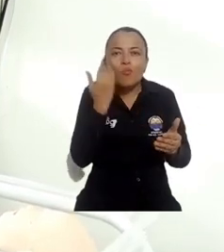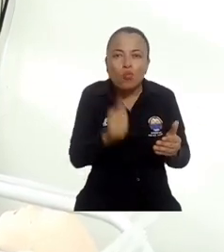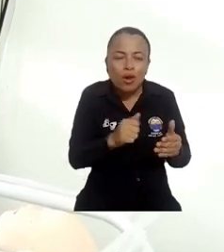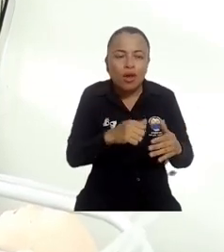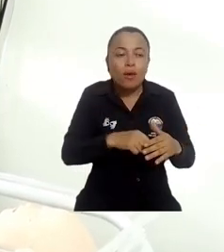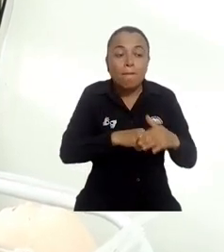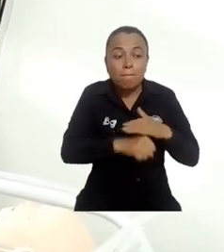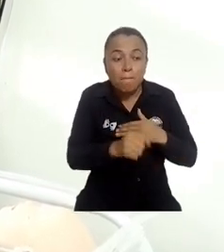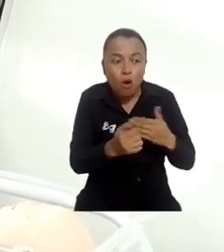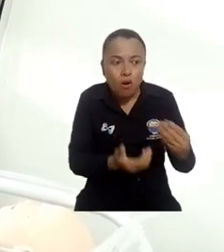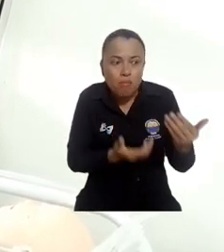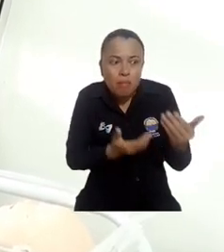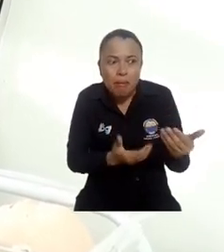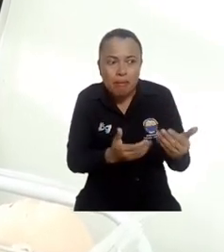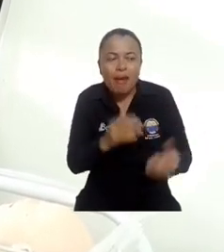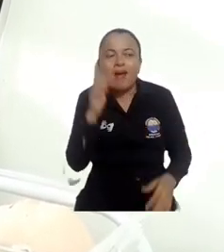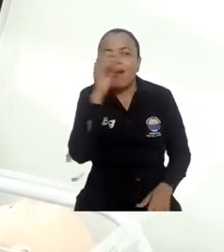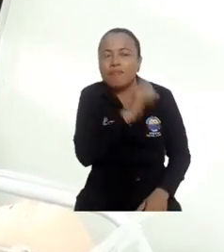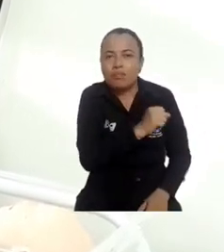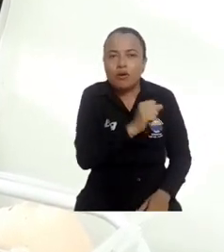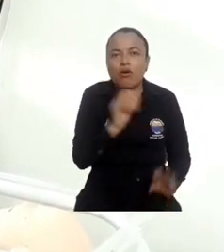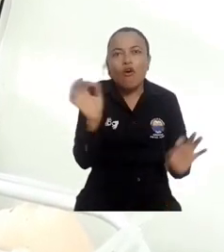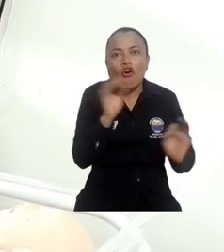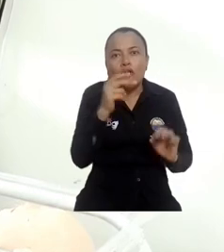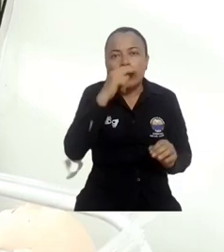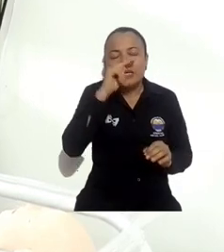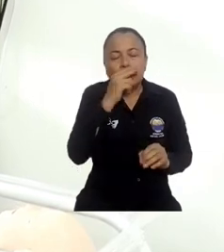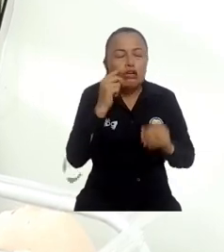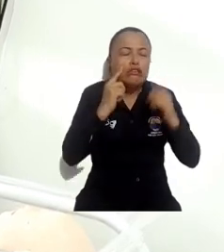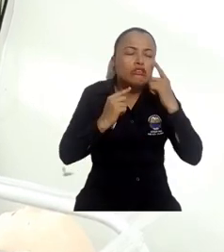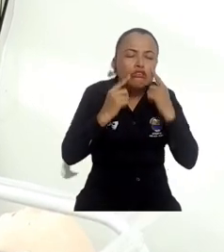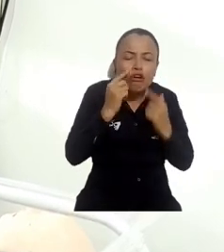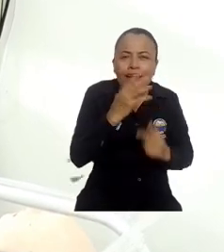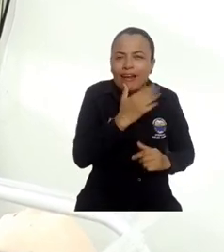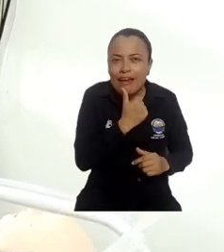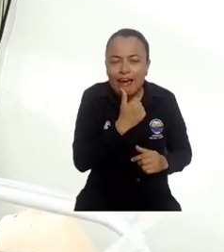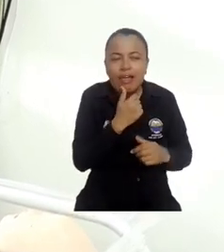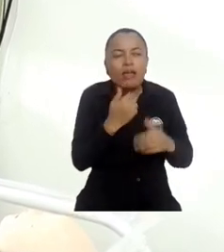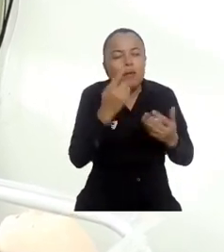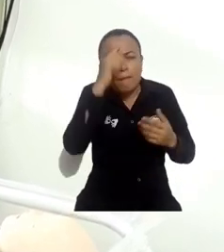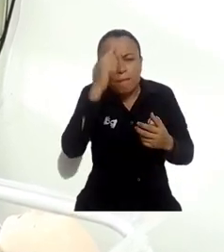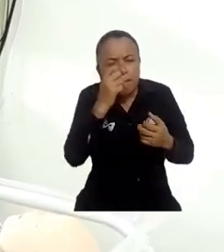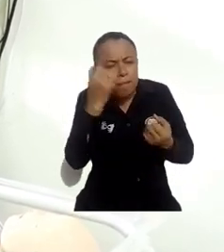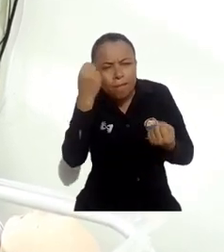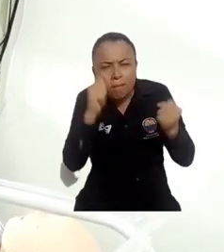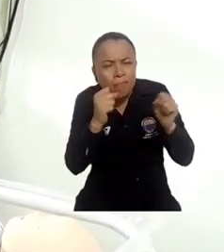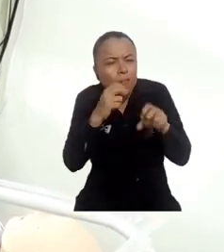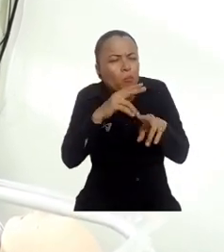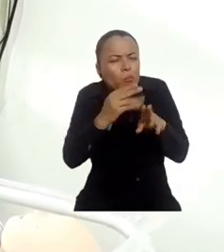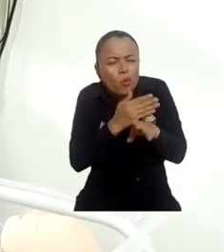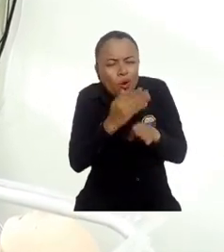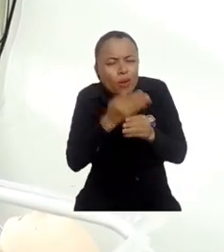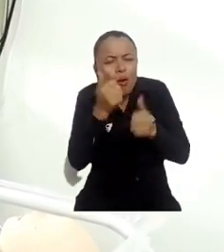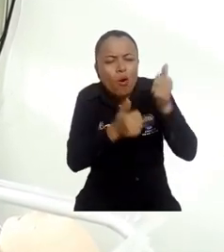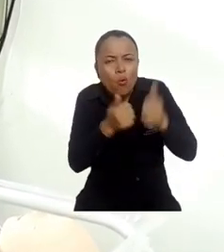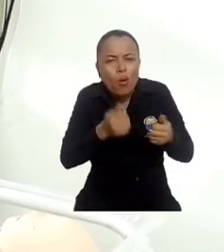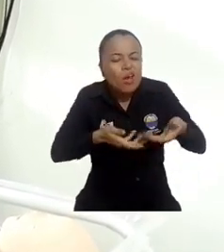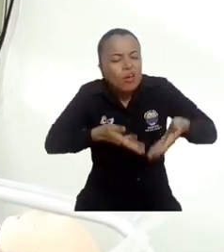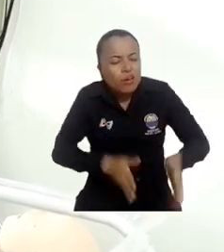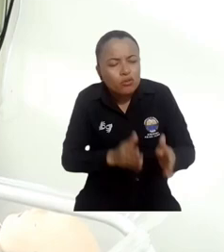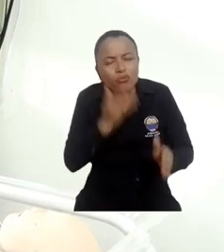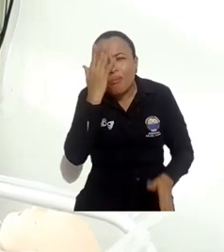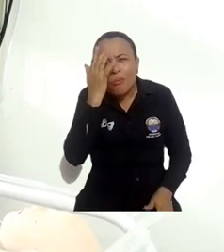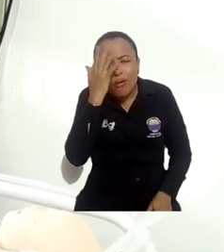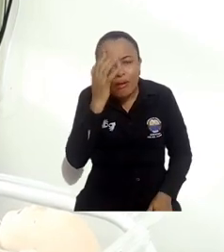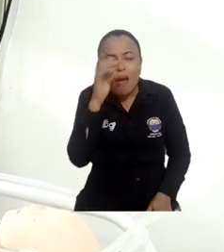está de parto o cuando el niño no respira, cuando el niño no llora, qué tiene, qué problema tiene y cómo está ese bebé, cómo nació, por